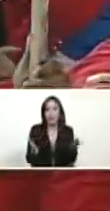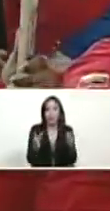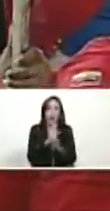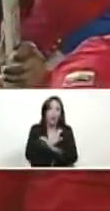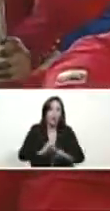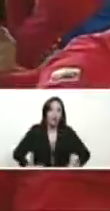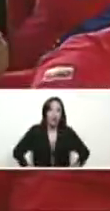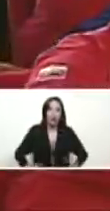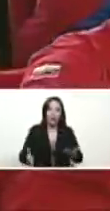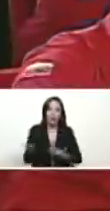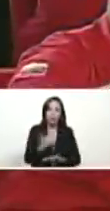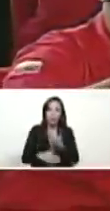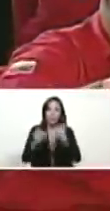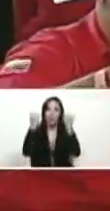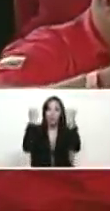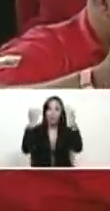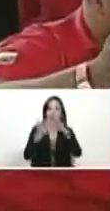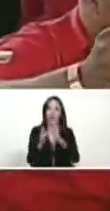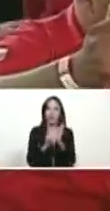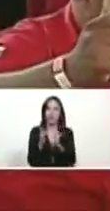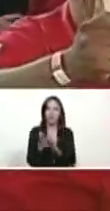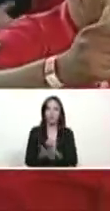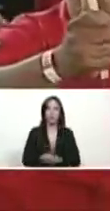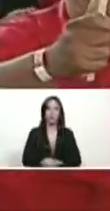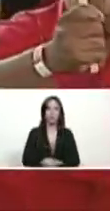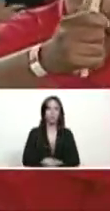Cristo Redentor.